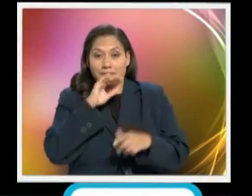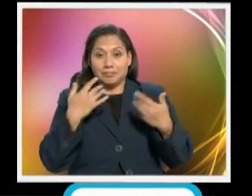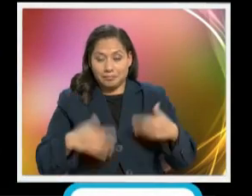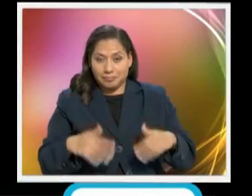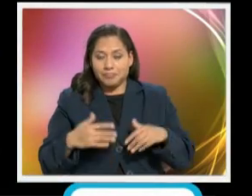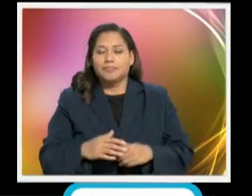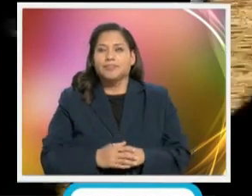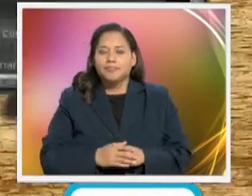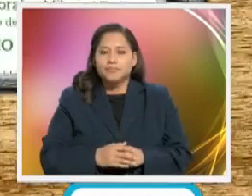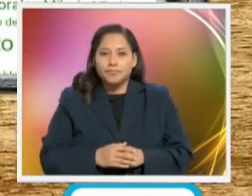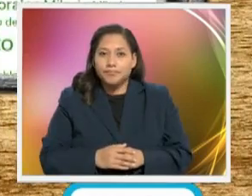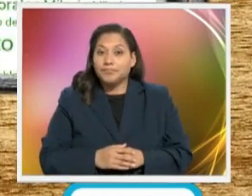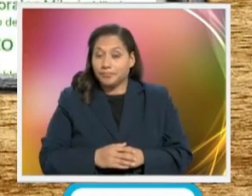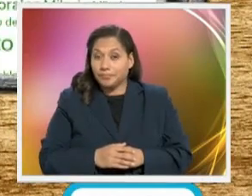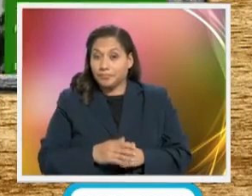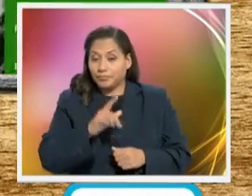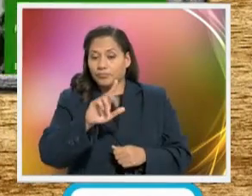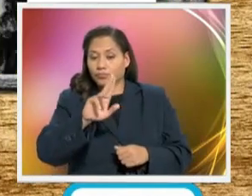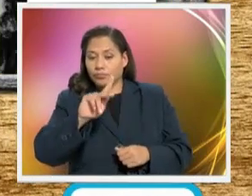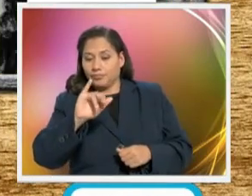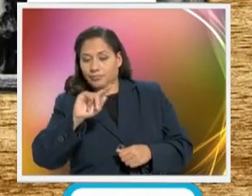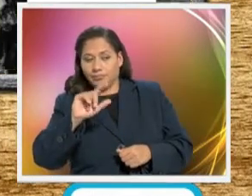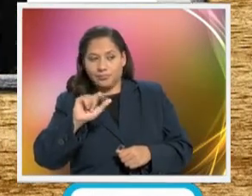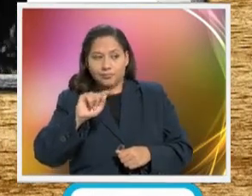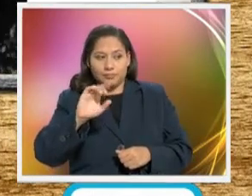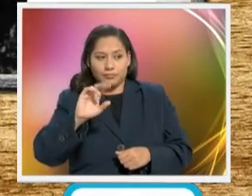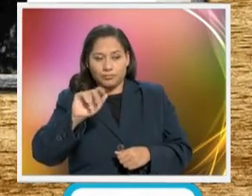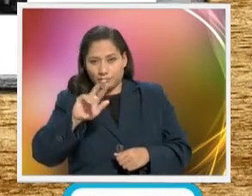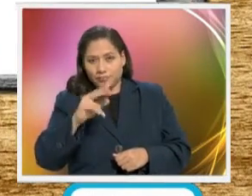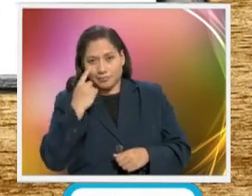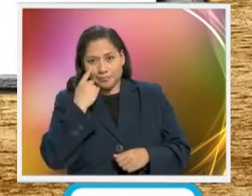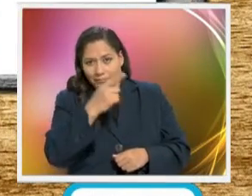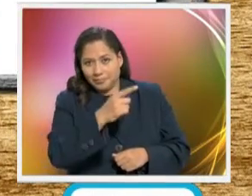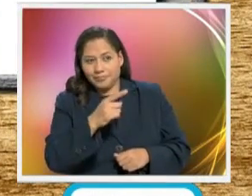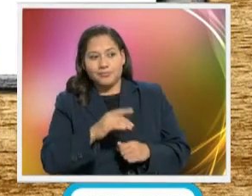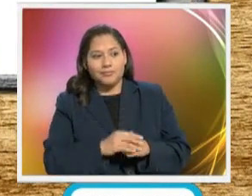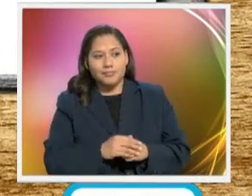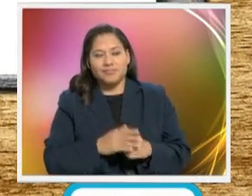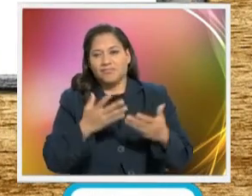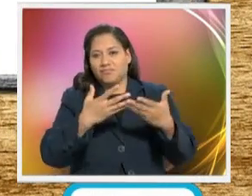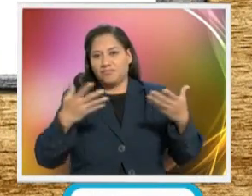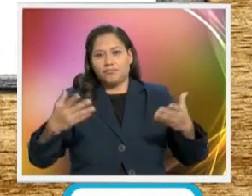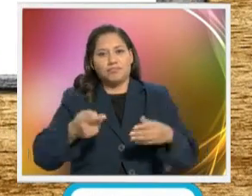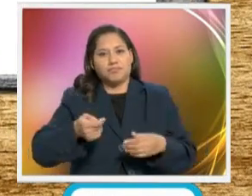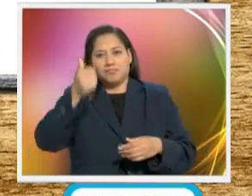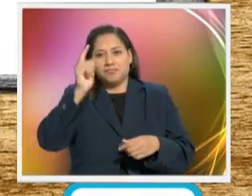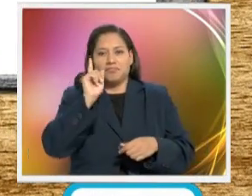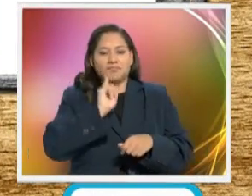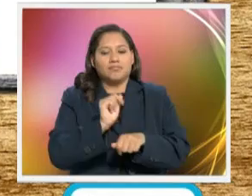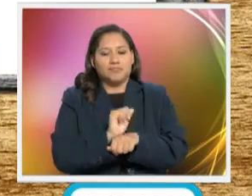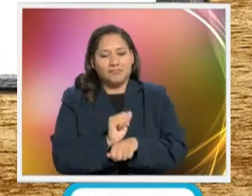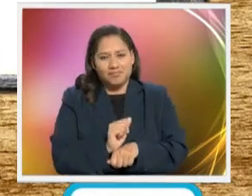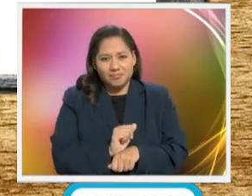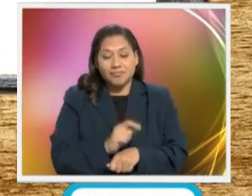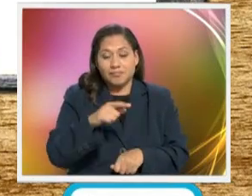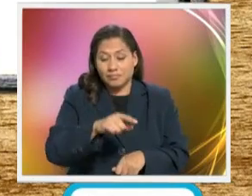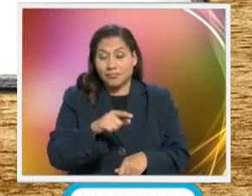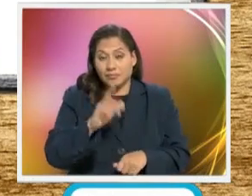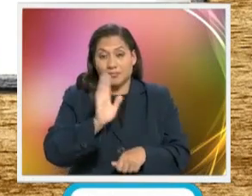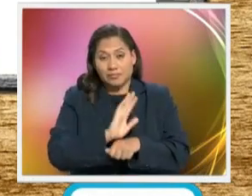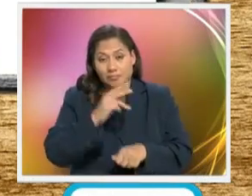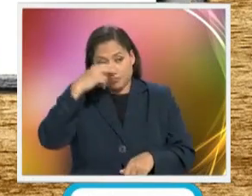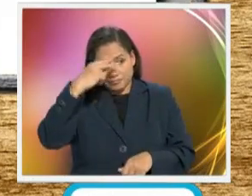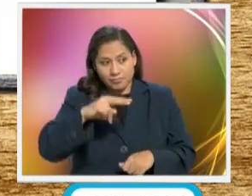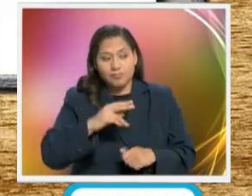¿no? Bueno, Lupita Tovar, mira nada más, Sí. ¿no? O sea, de nuestras grandes primeras divas del cine